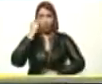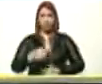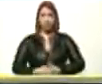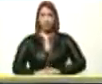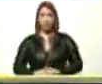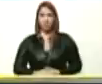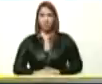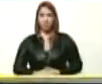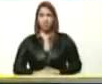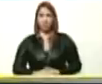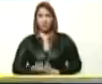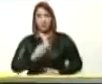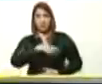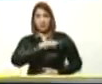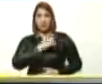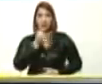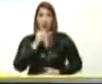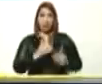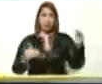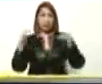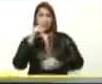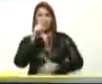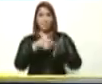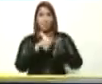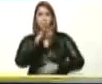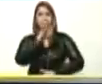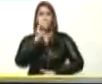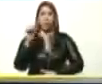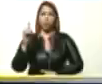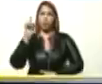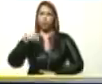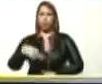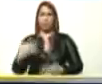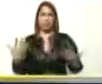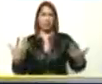y en España están llegando a mil cuatrocientos también,